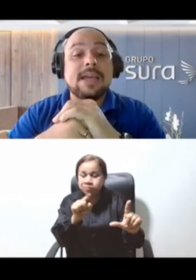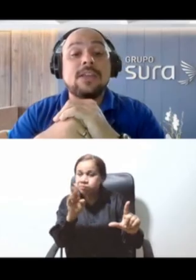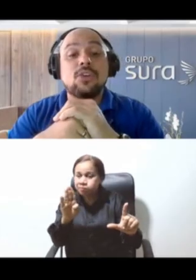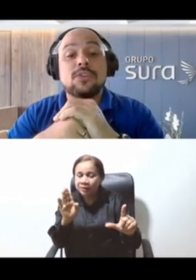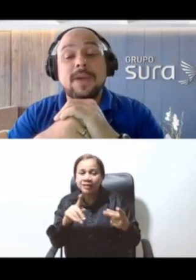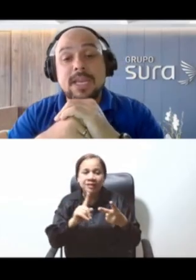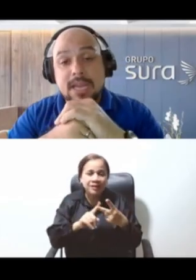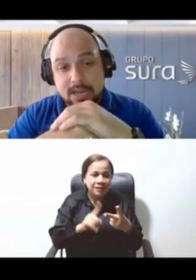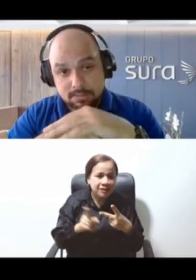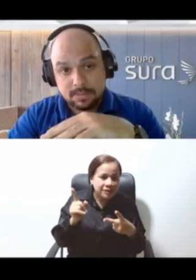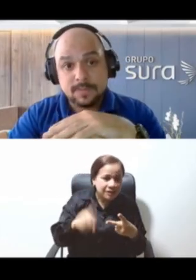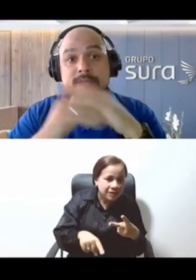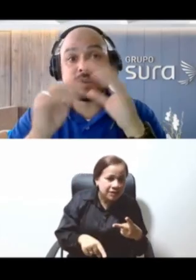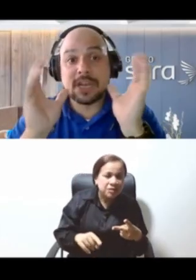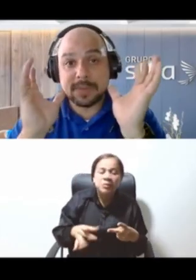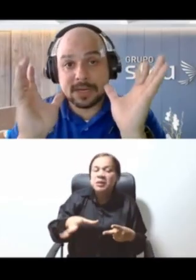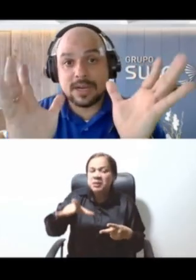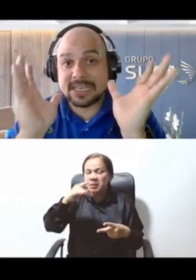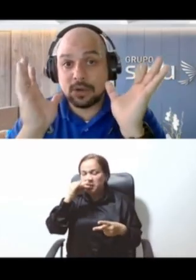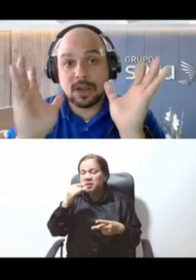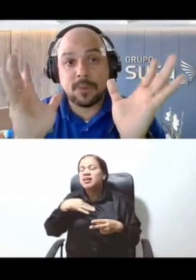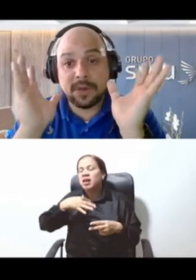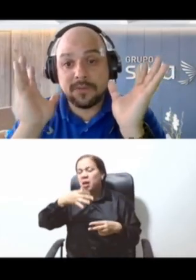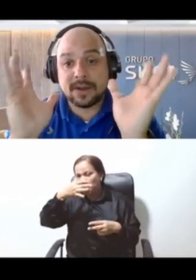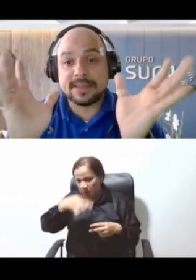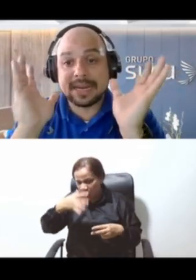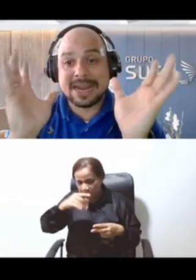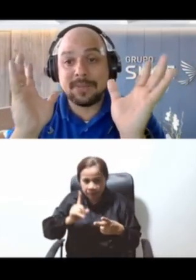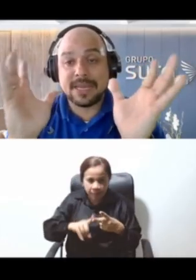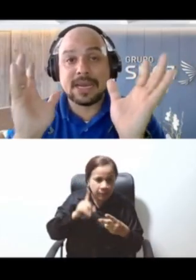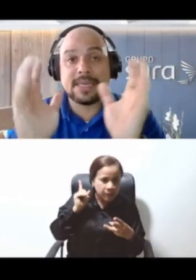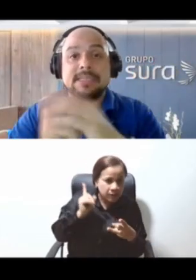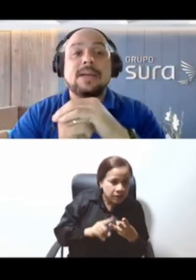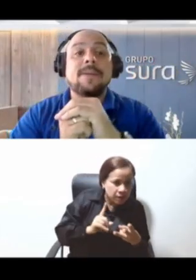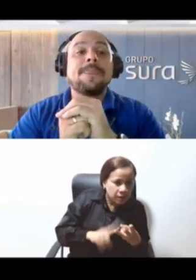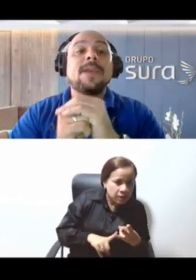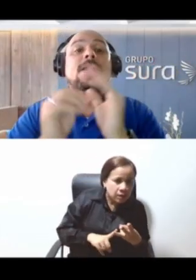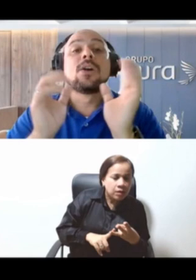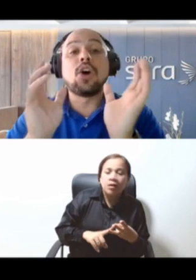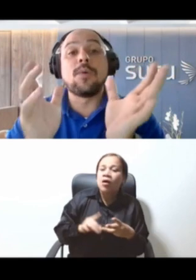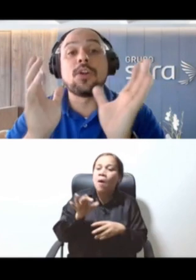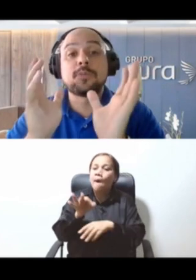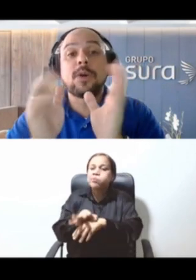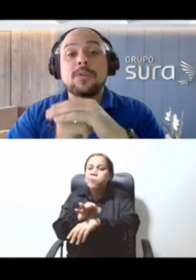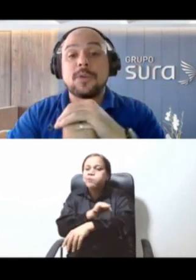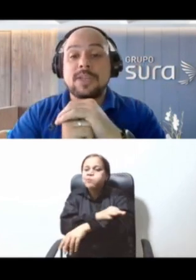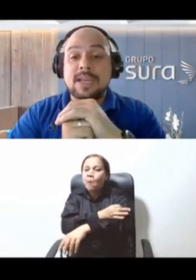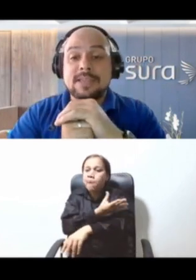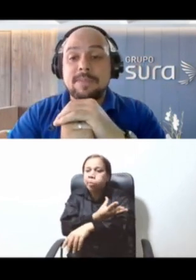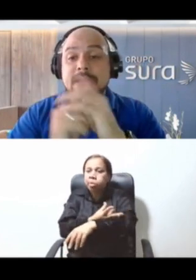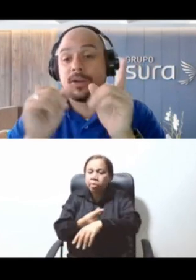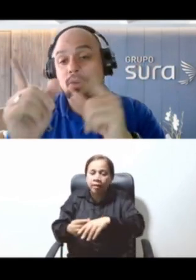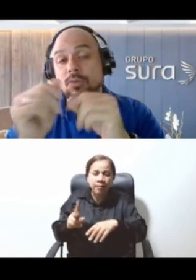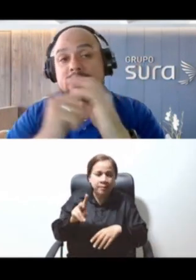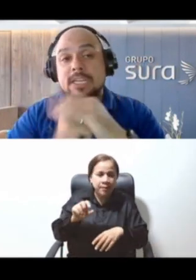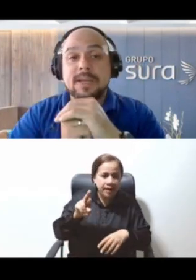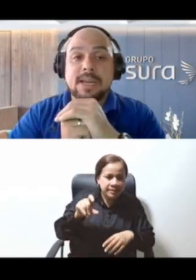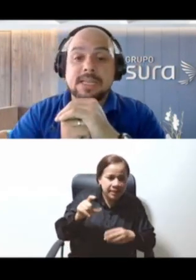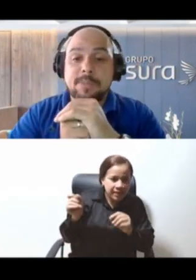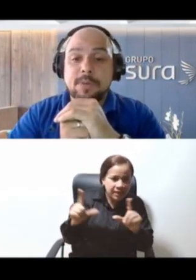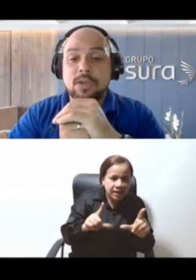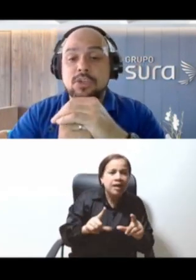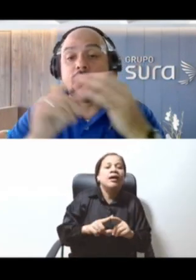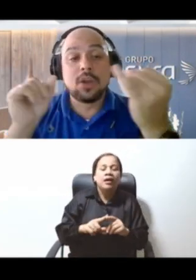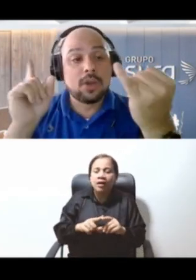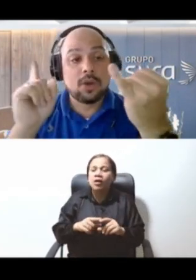tétanos, difteria y tosferina. Esas son las vacunas que no le pueden faltar al brigadista. ¿Cómo nos podemos proteger también? Con